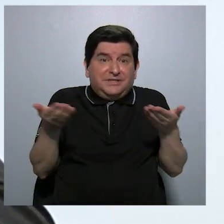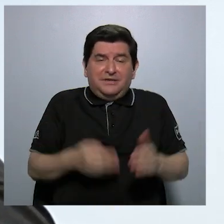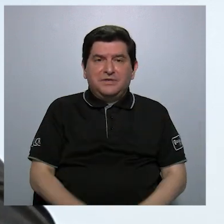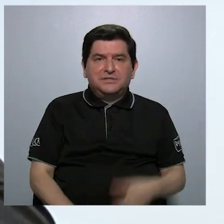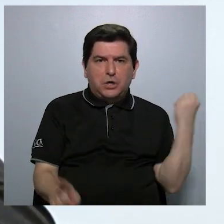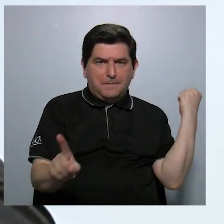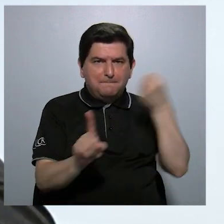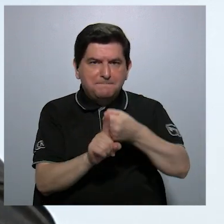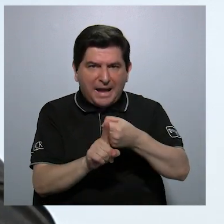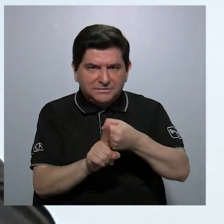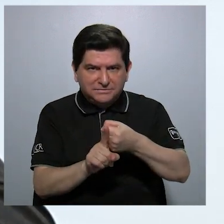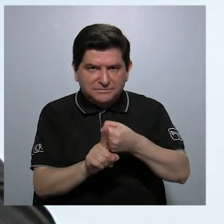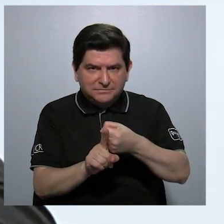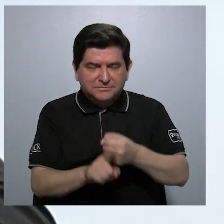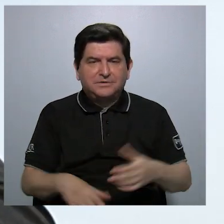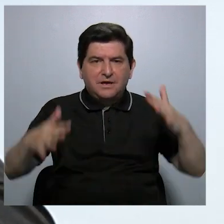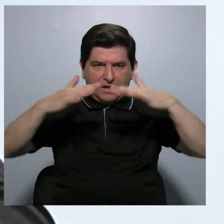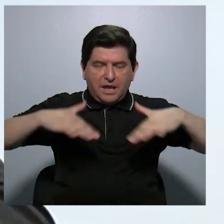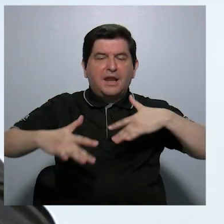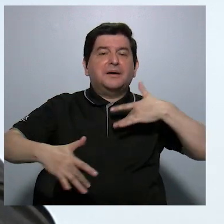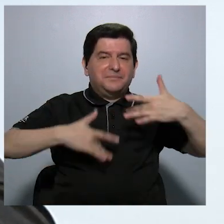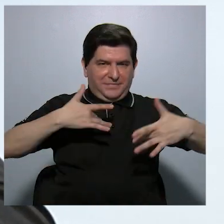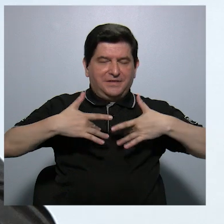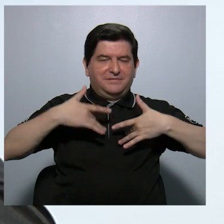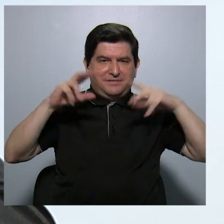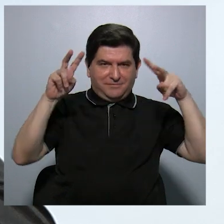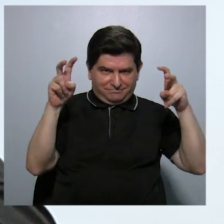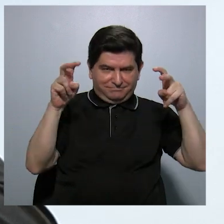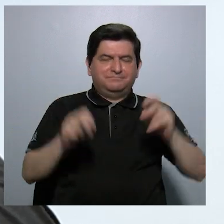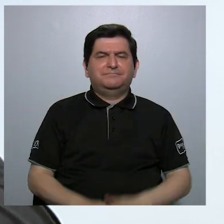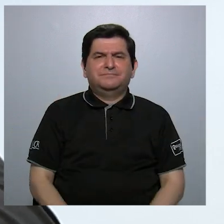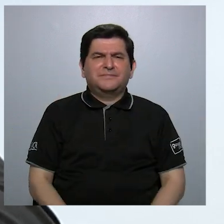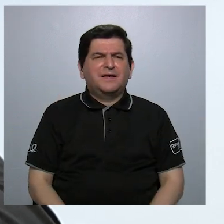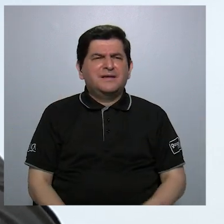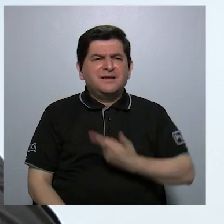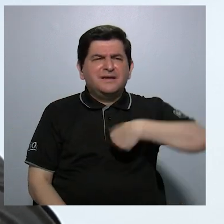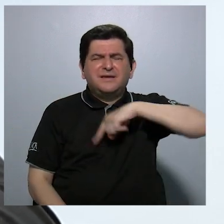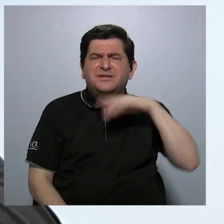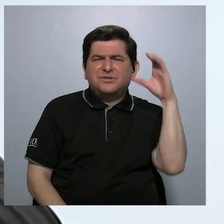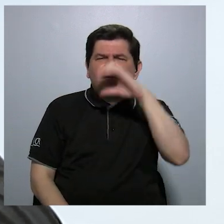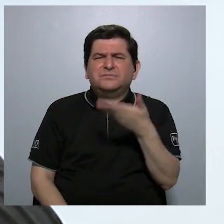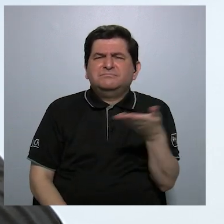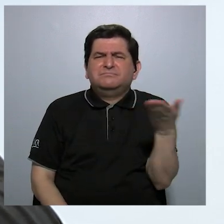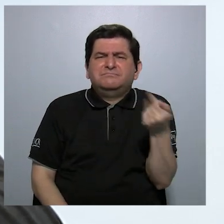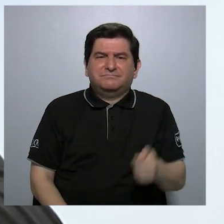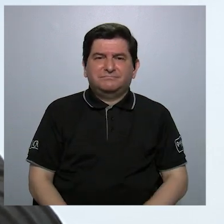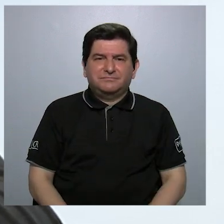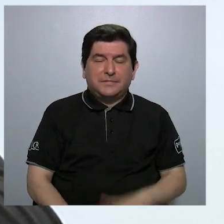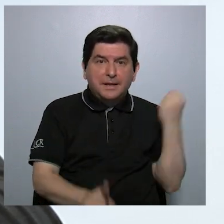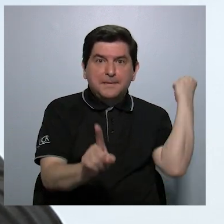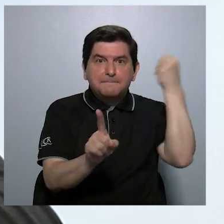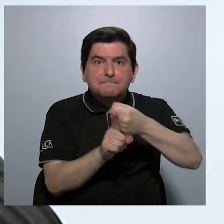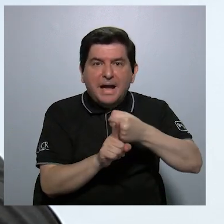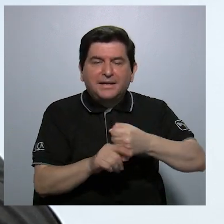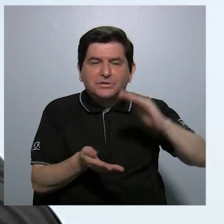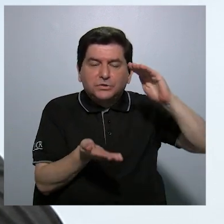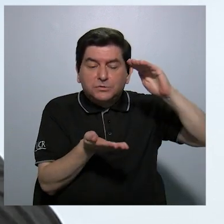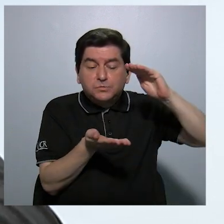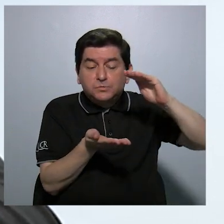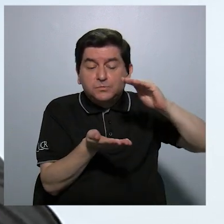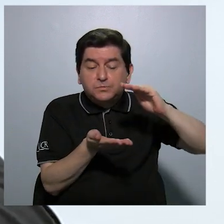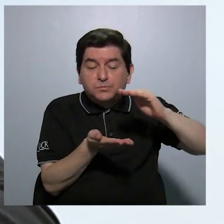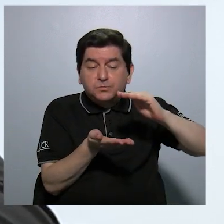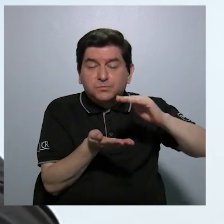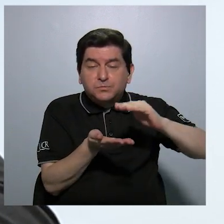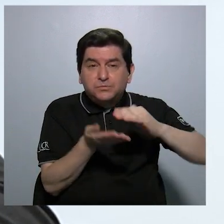ese impacto el ambiente lo va a sentir. Entonces lo que buscamos es que ese impacto sea lo menor posible,